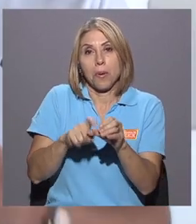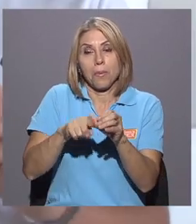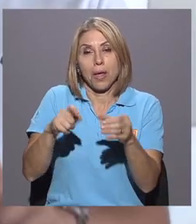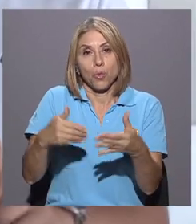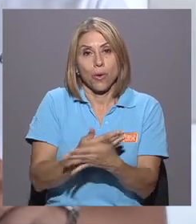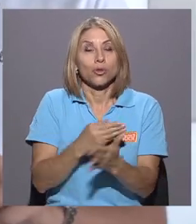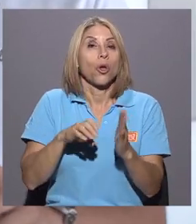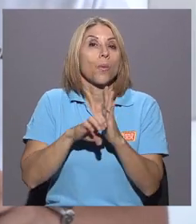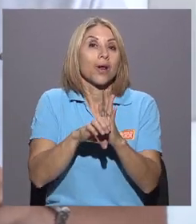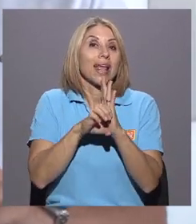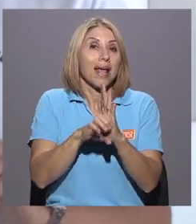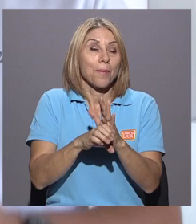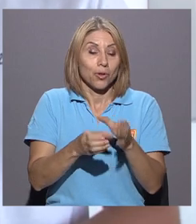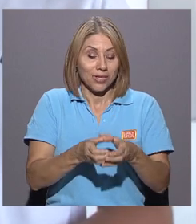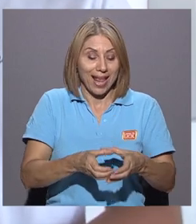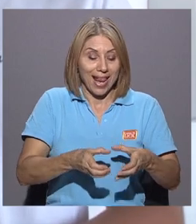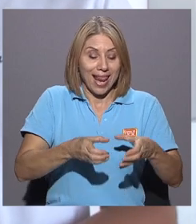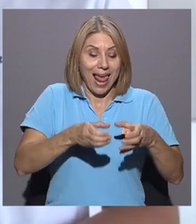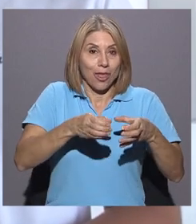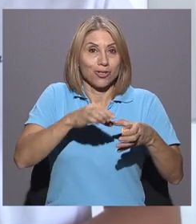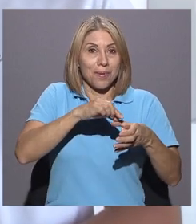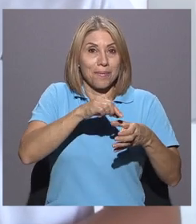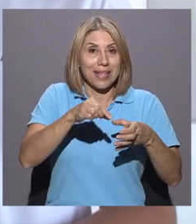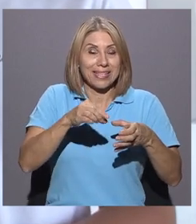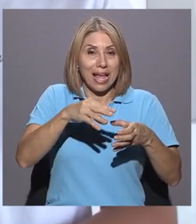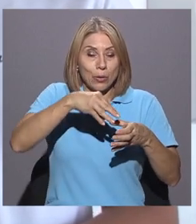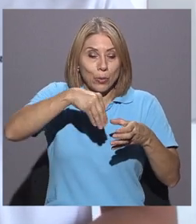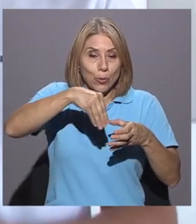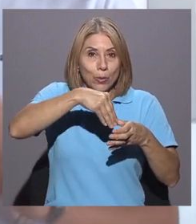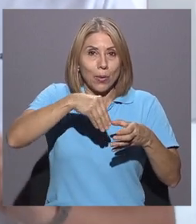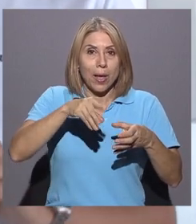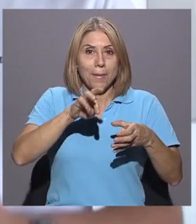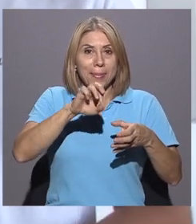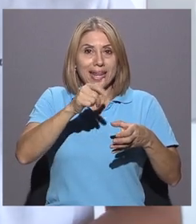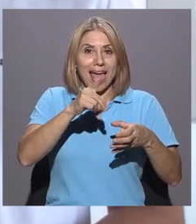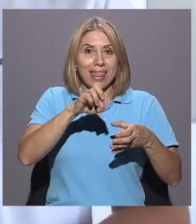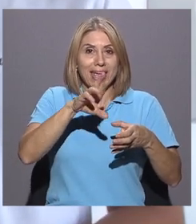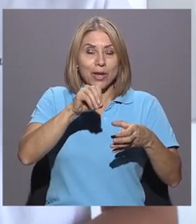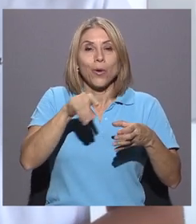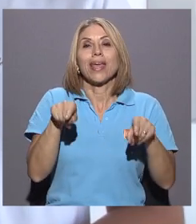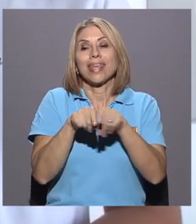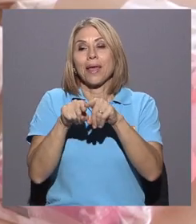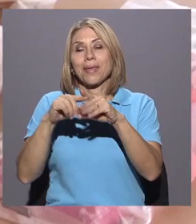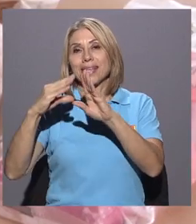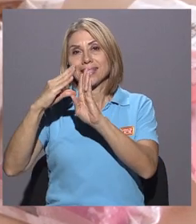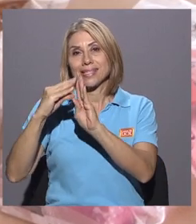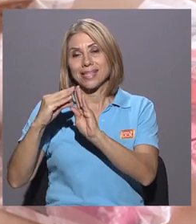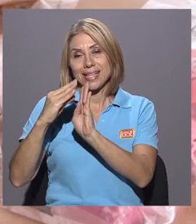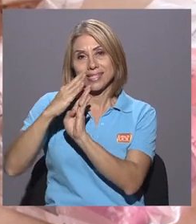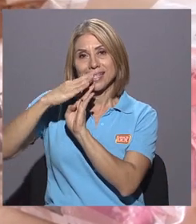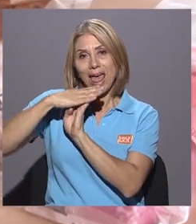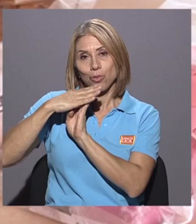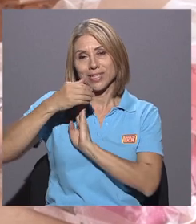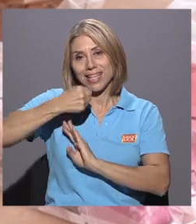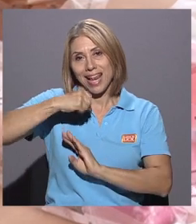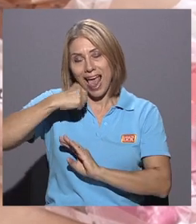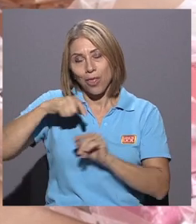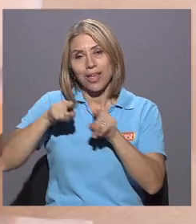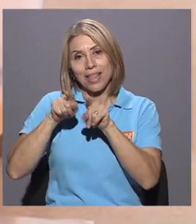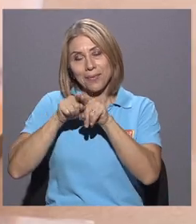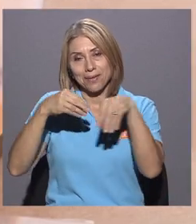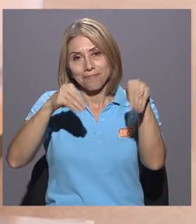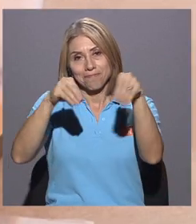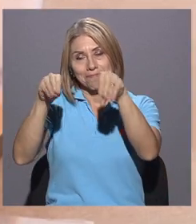helados en pinta, que son rellenos con brigadeiro, y también unos sándwiches de helado que también hemos ido incorporando al mercado.